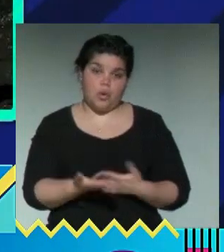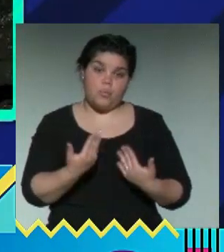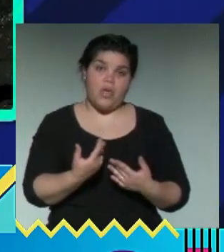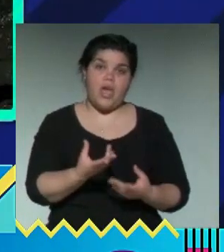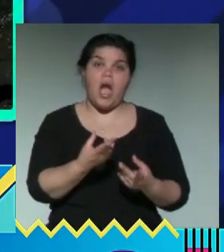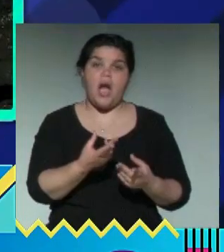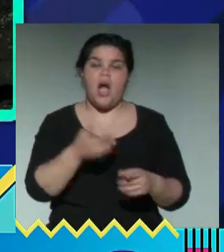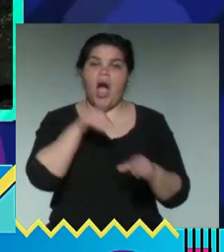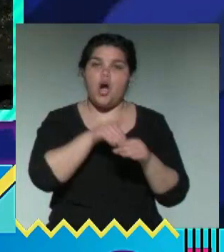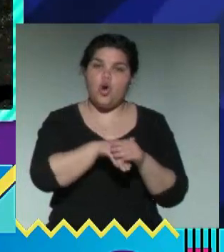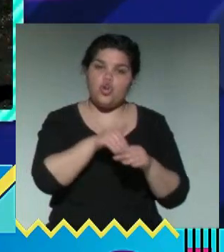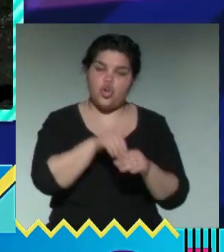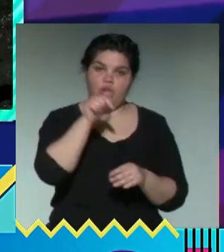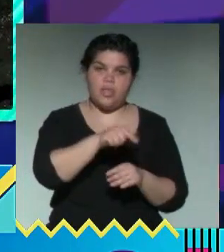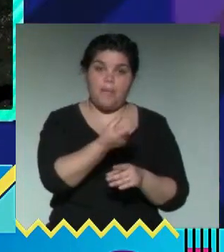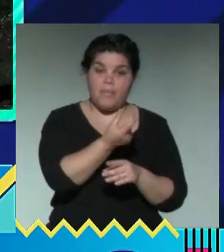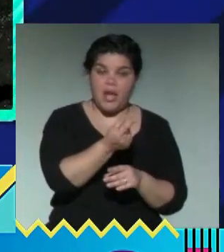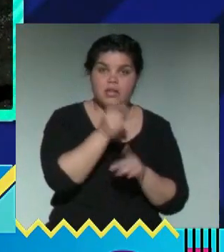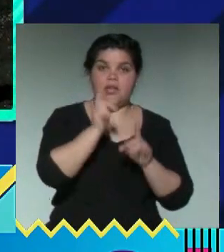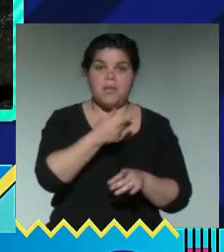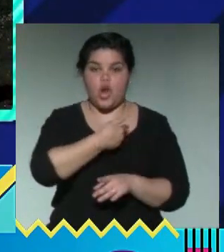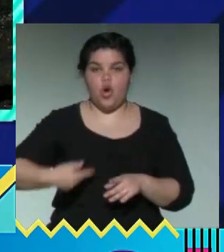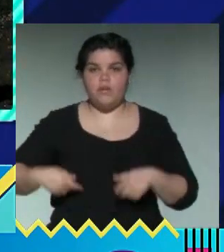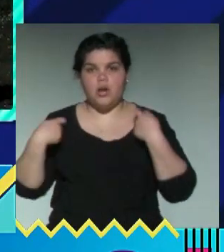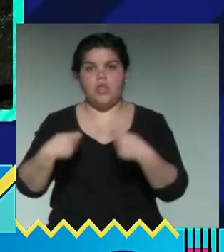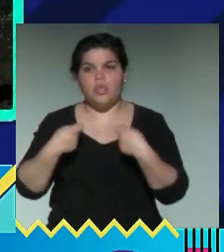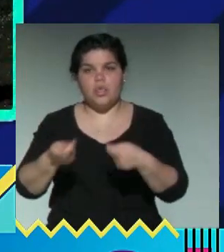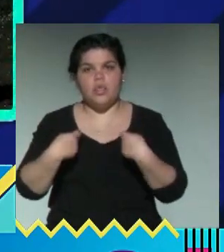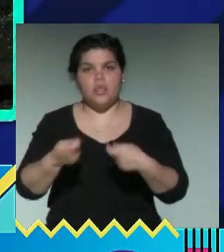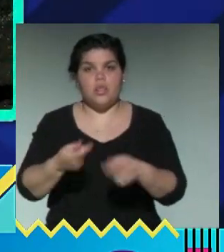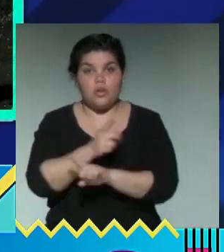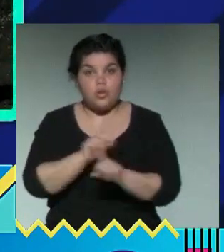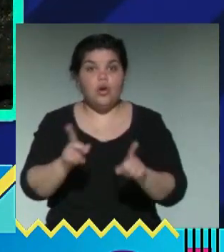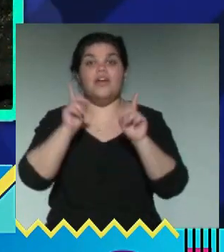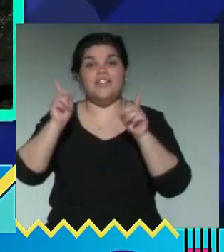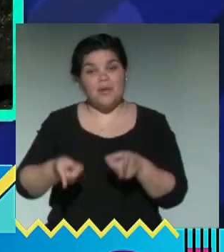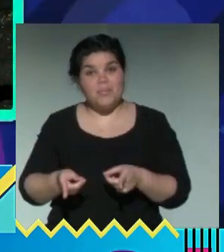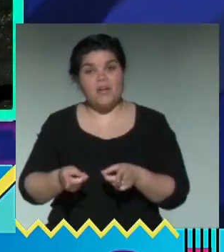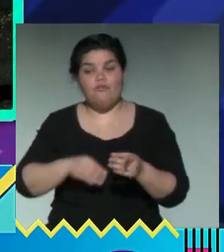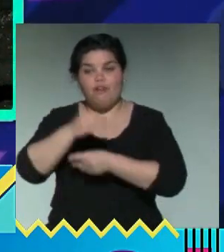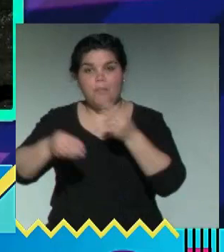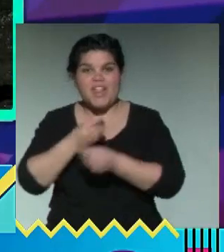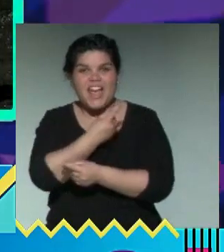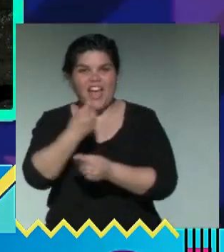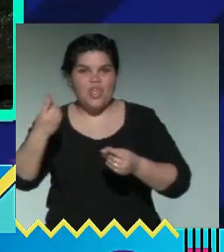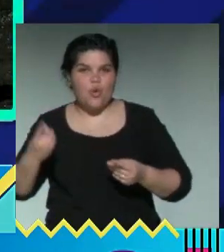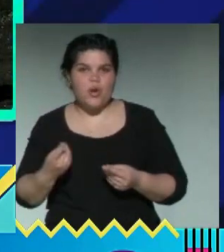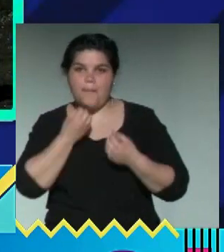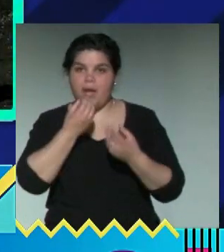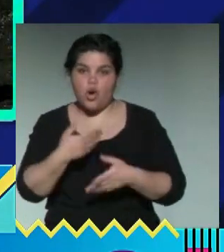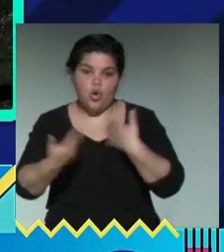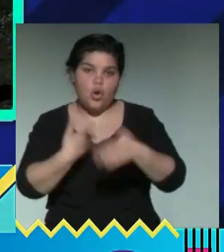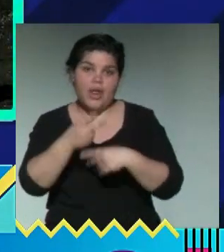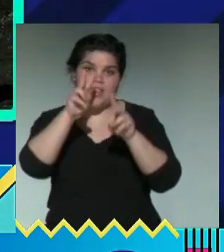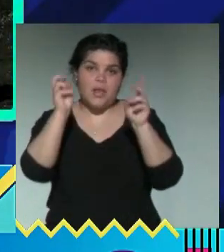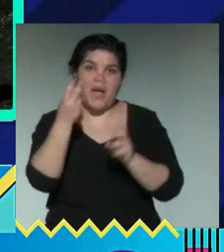económico, tanto para el Estado, de que no tiene que financiar tanto los recursos, como para las familias particulares. Entonces también es un factor económico muy grande lo que